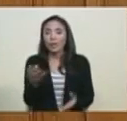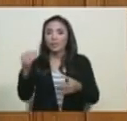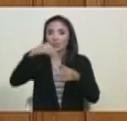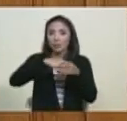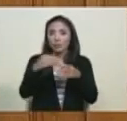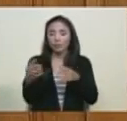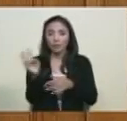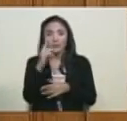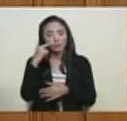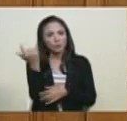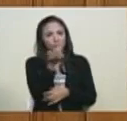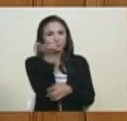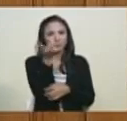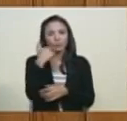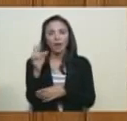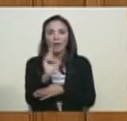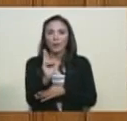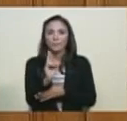Venezuela.